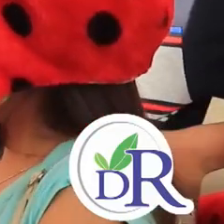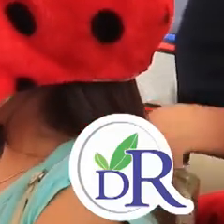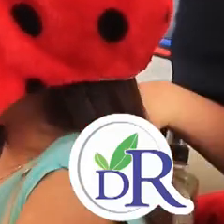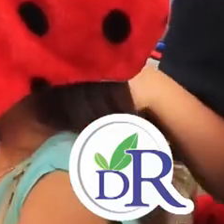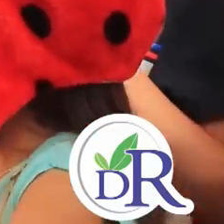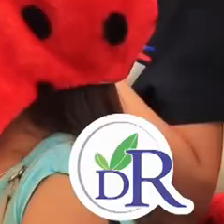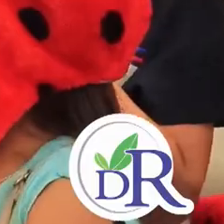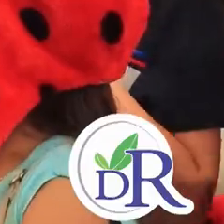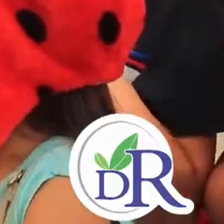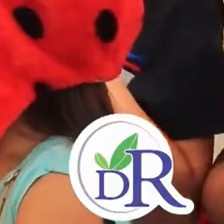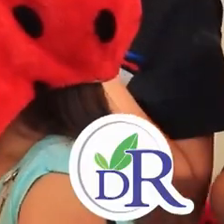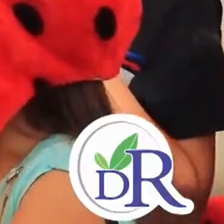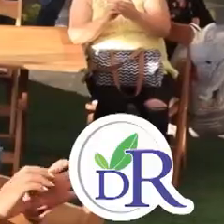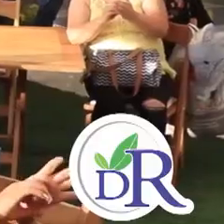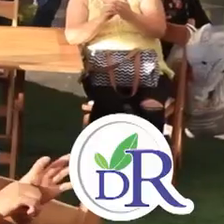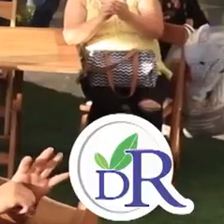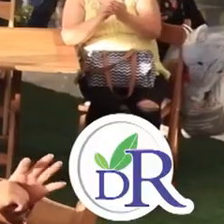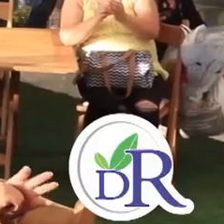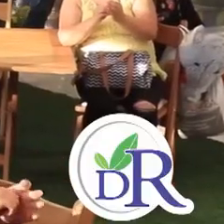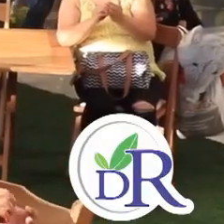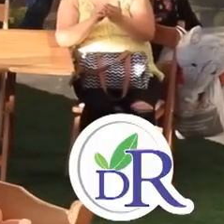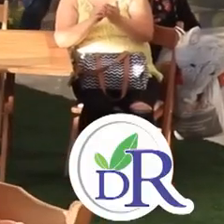abro el candado.